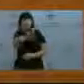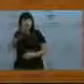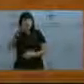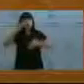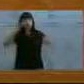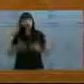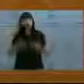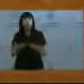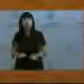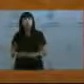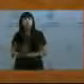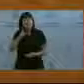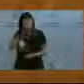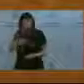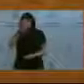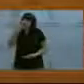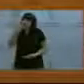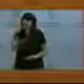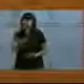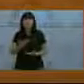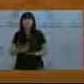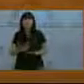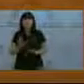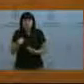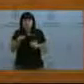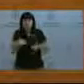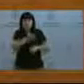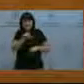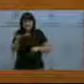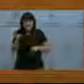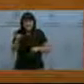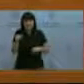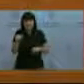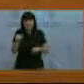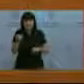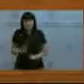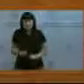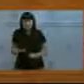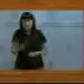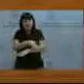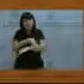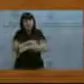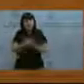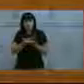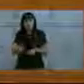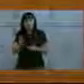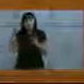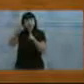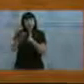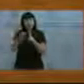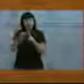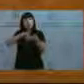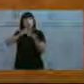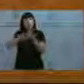aseguro que es absolutamente sincero el ofrecimiento que esta misma semana les ha hecho el Gobierno para desbloquear la tramitación del proyecto